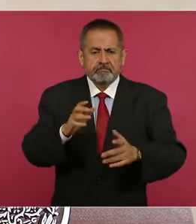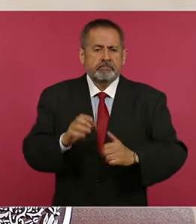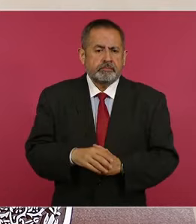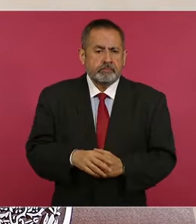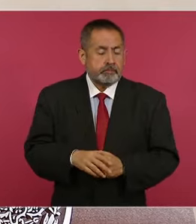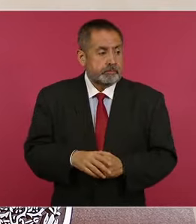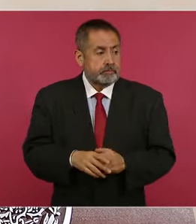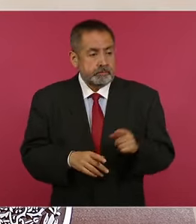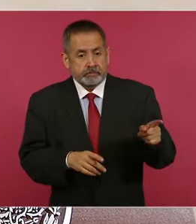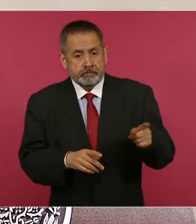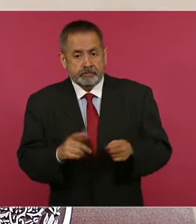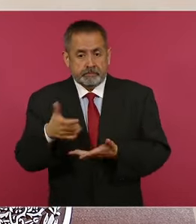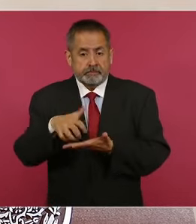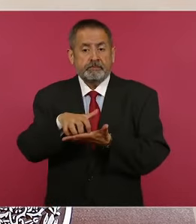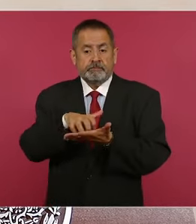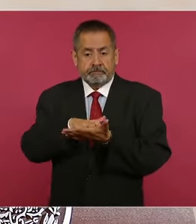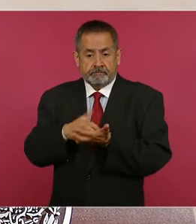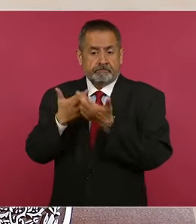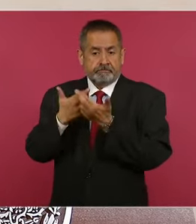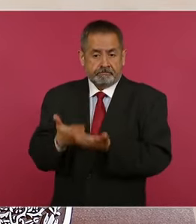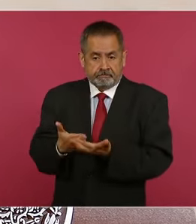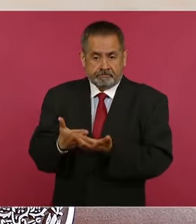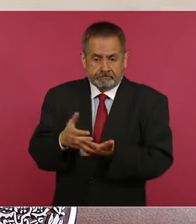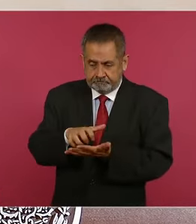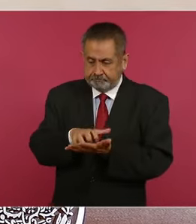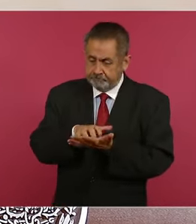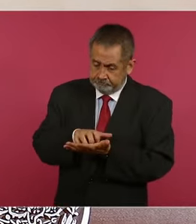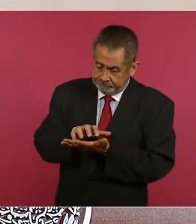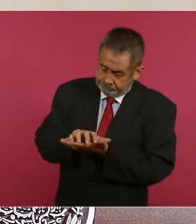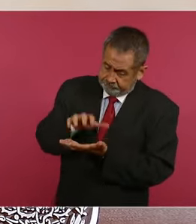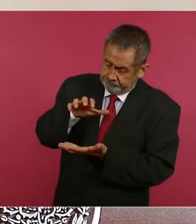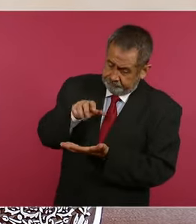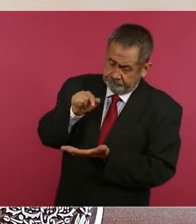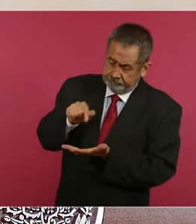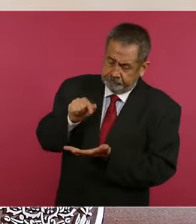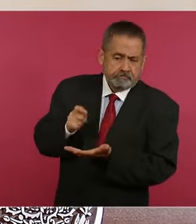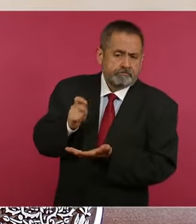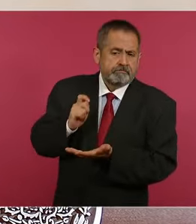Porque todos estos ahorros, ¿qué significan? Significan que